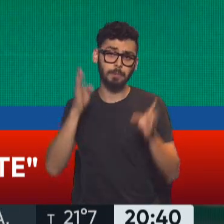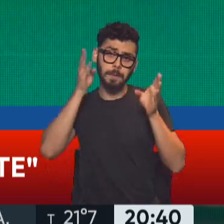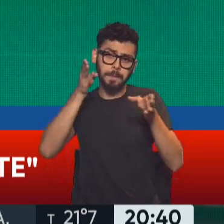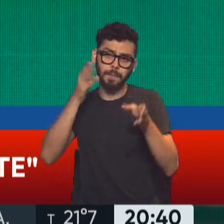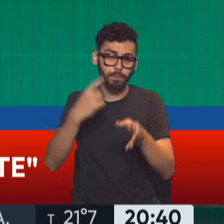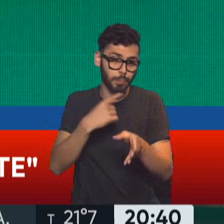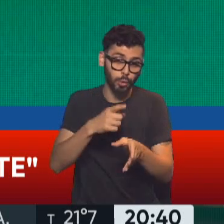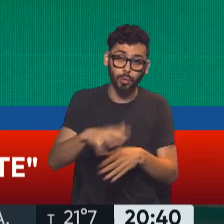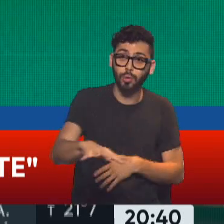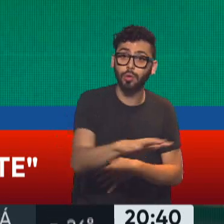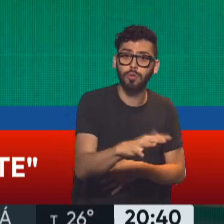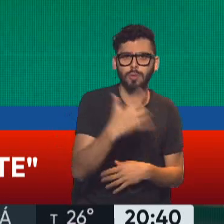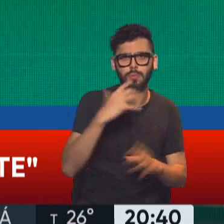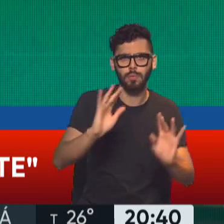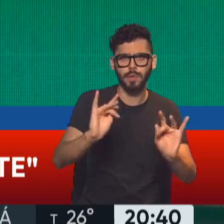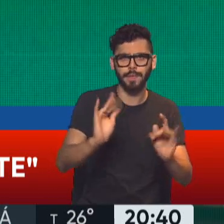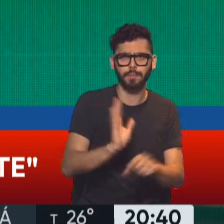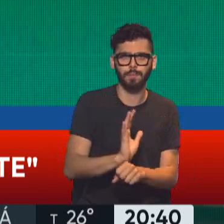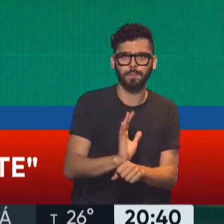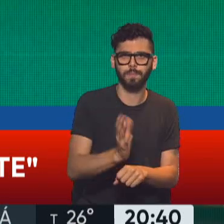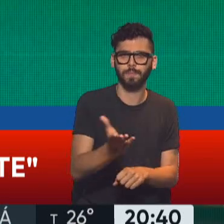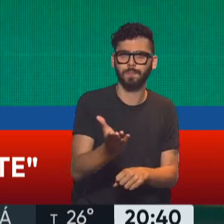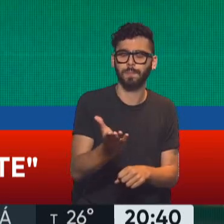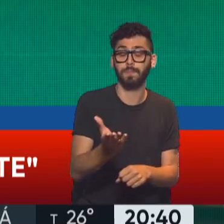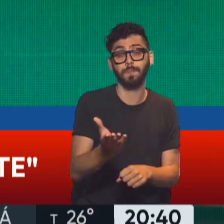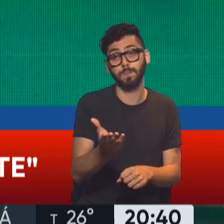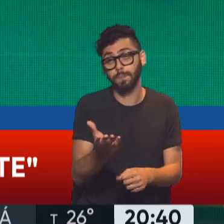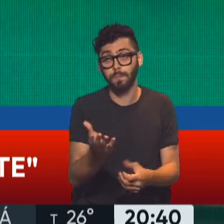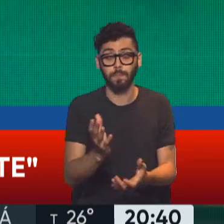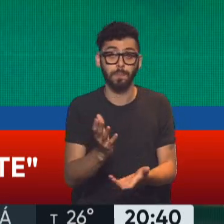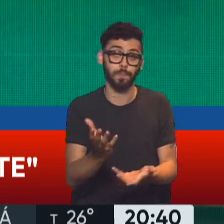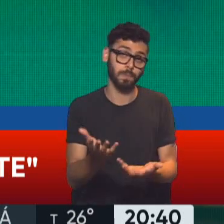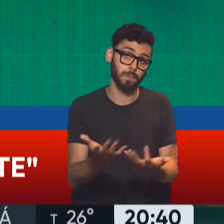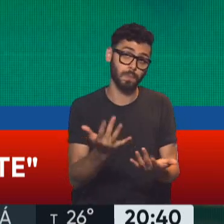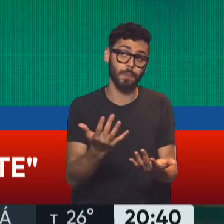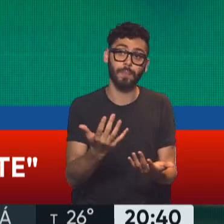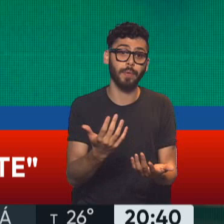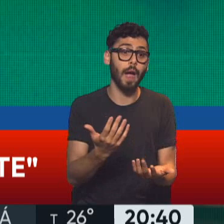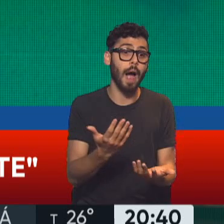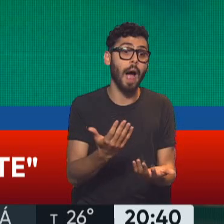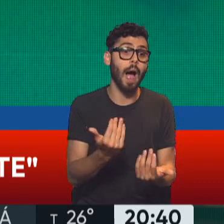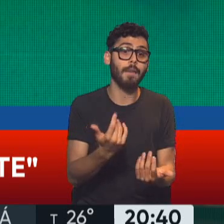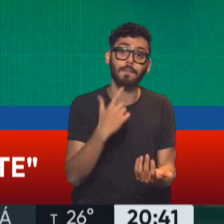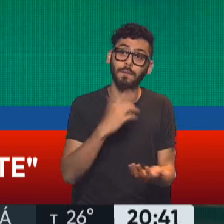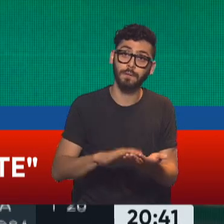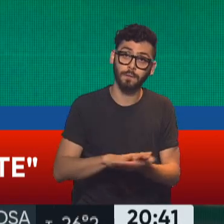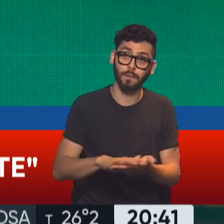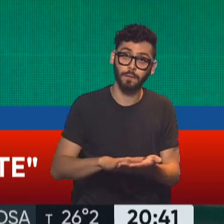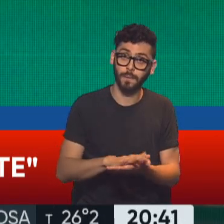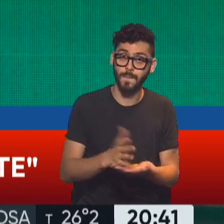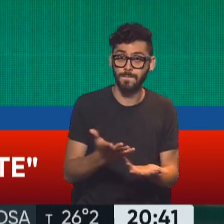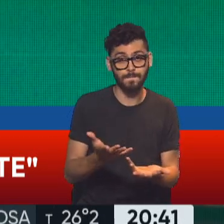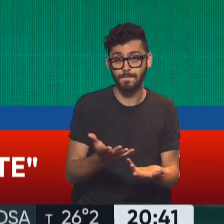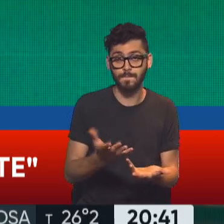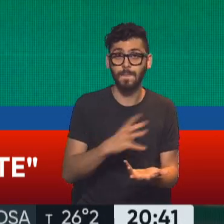ha habido grandes dificultades para poder tener, bueno, alguna respuesta, digamos, ¿no? En lo que son